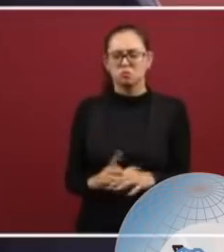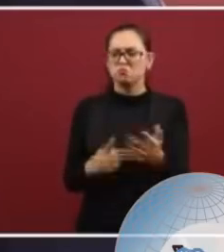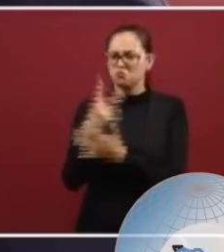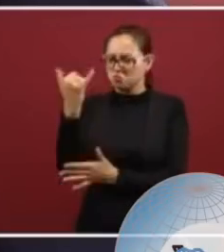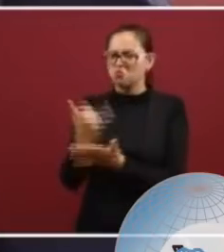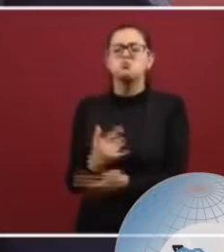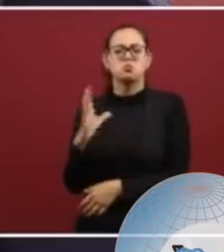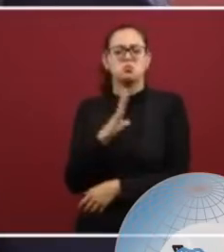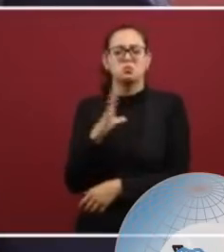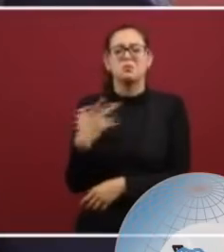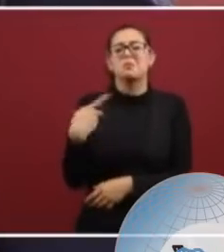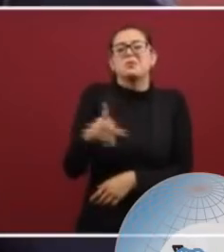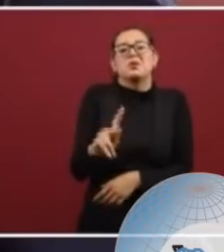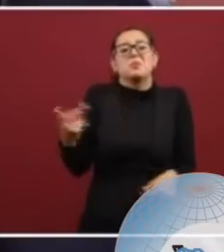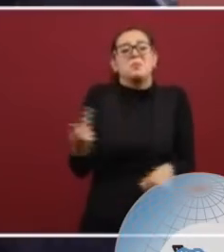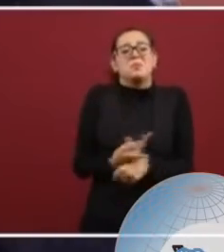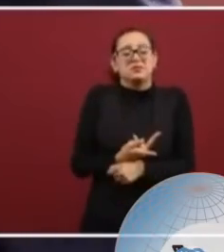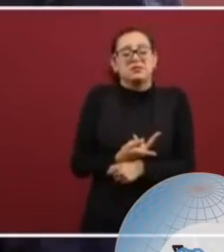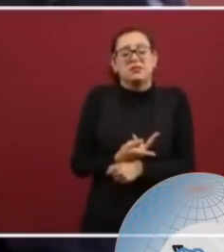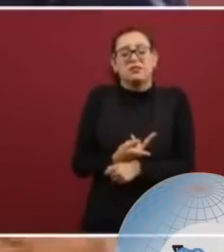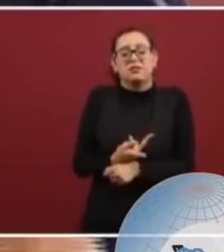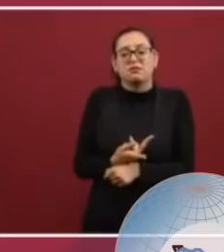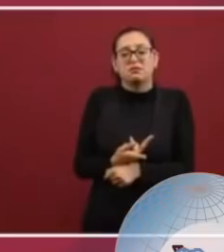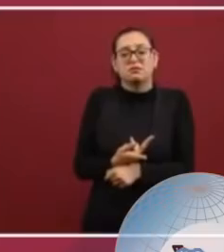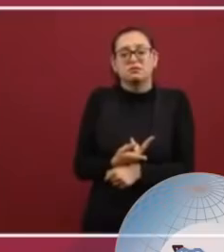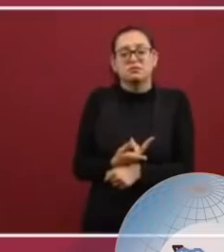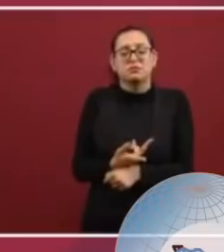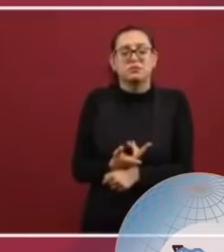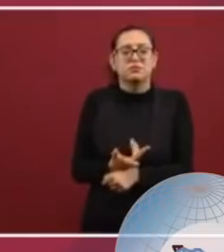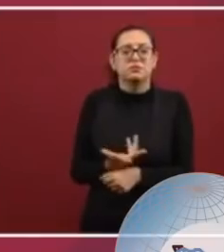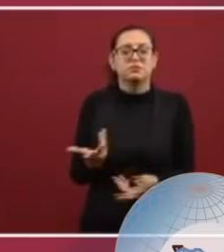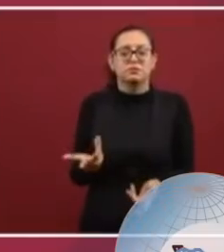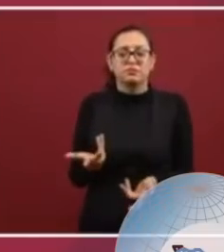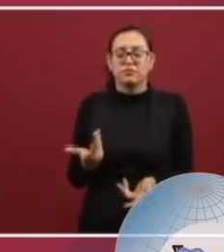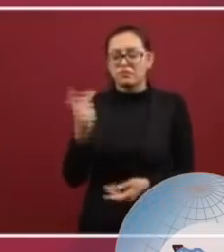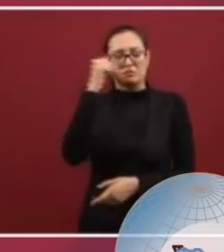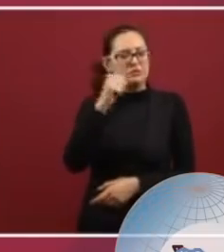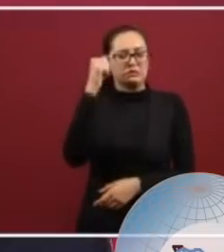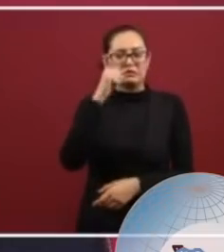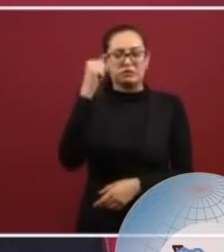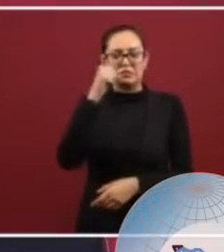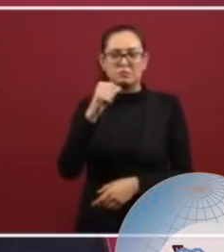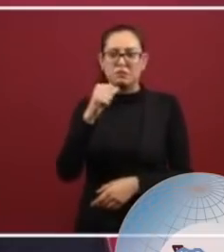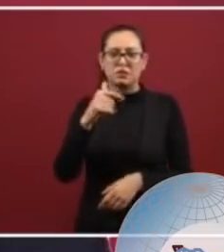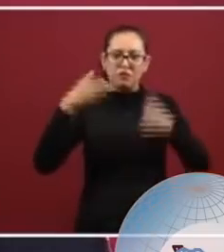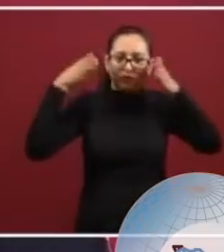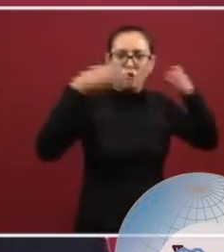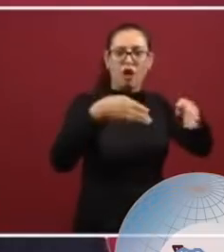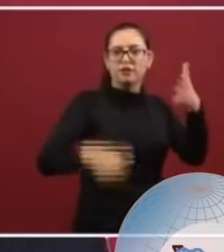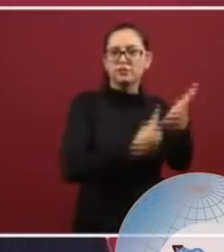sucede? De que le dan más importancia a las ciudades,